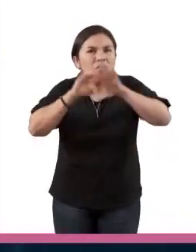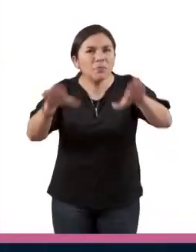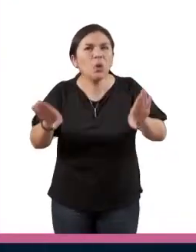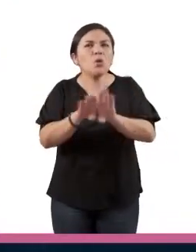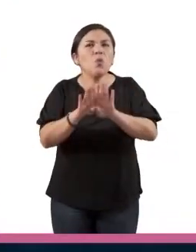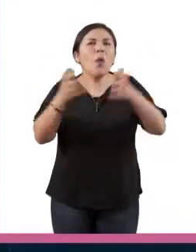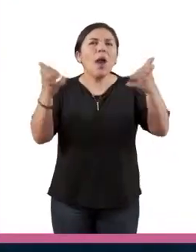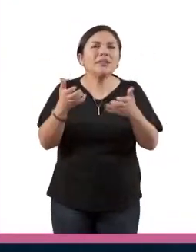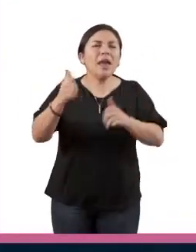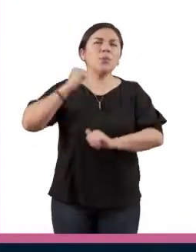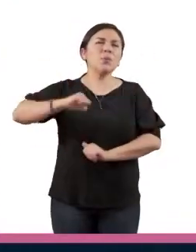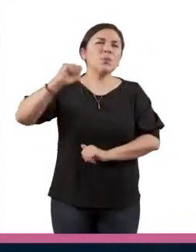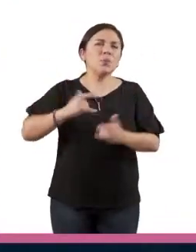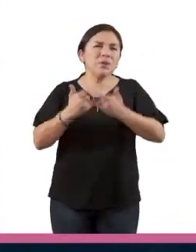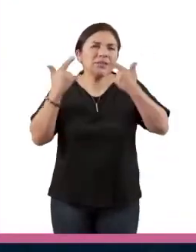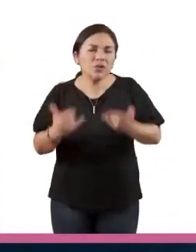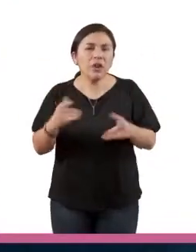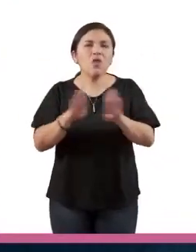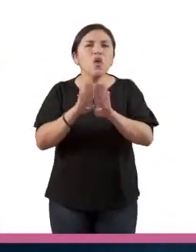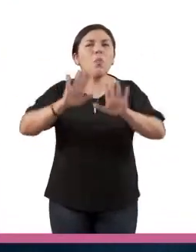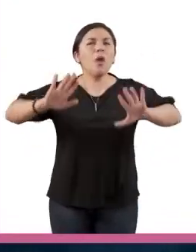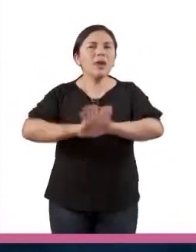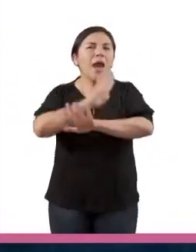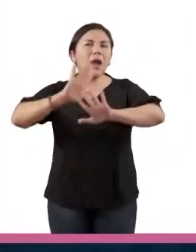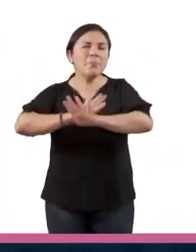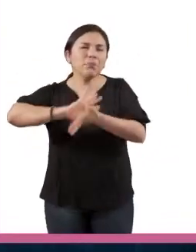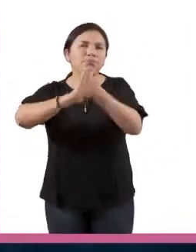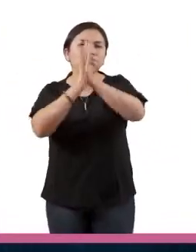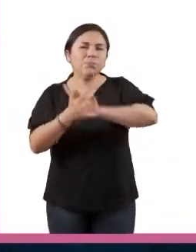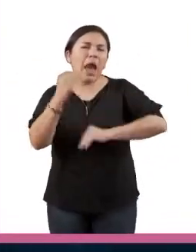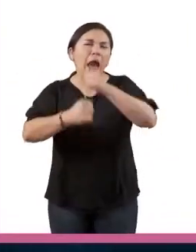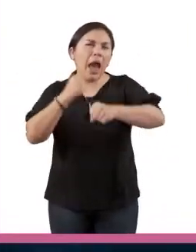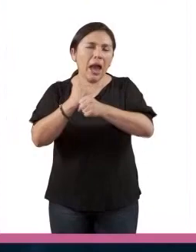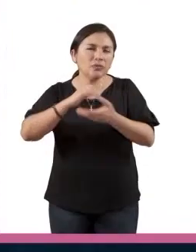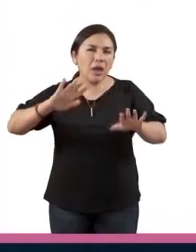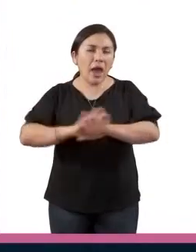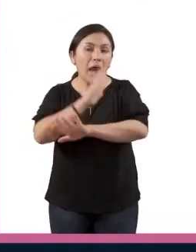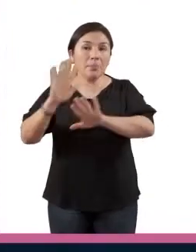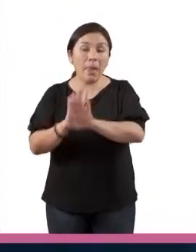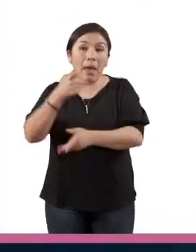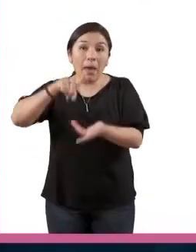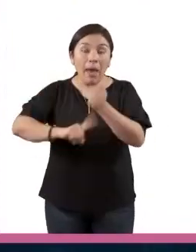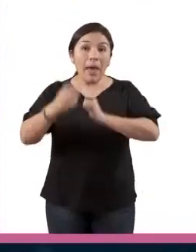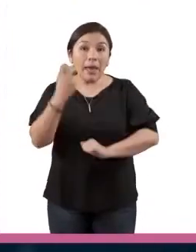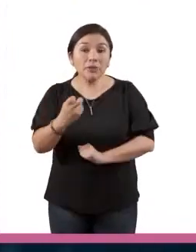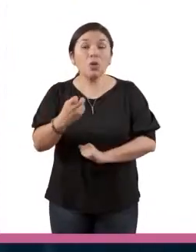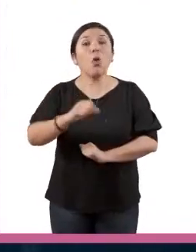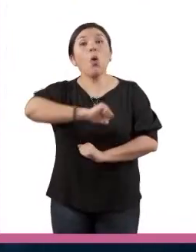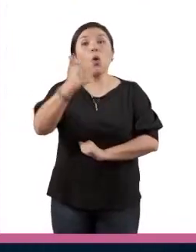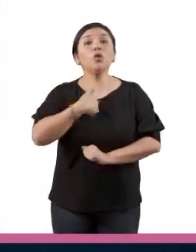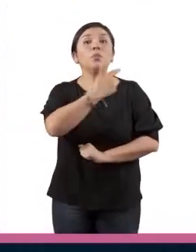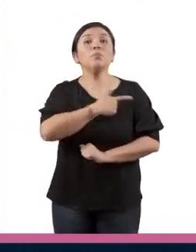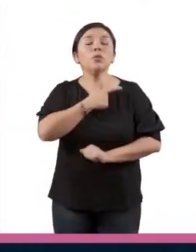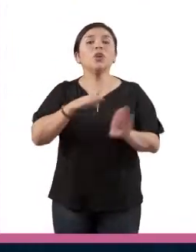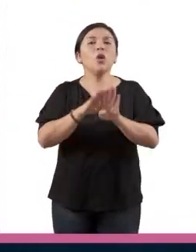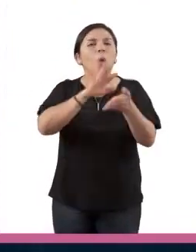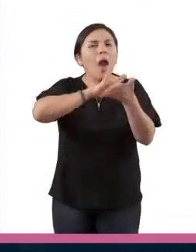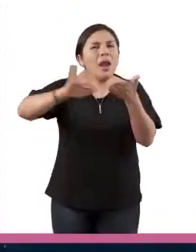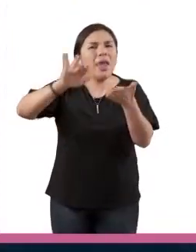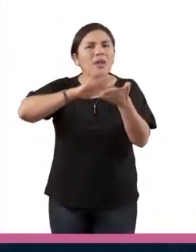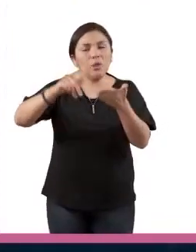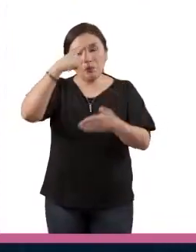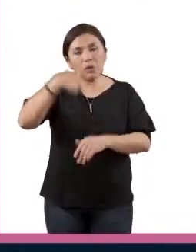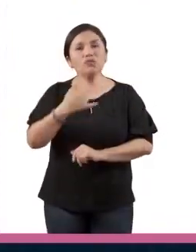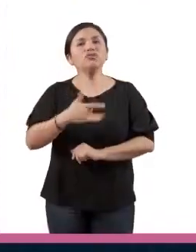las civilizaciones antiguas, cómo fueron evolucionando hasta el paso de los años. Y ya dentro del CBETA me gusta mucho habilidad lectora porque me